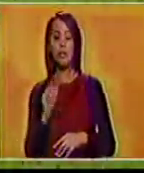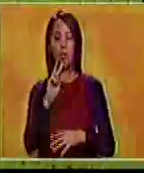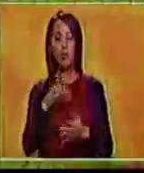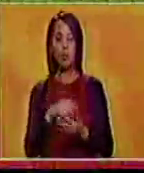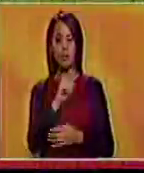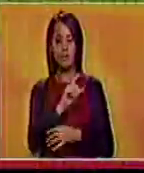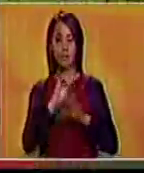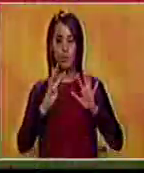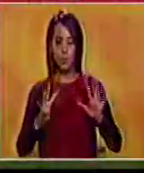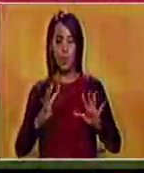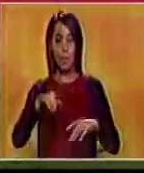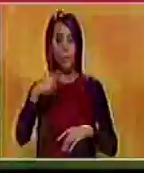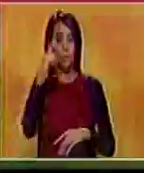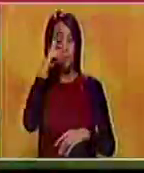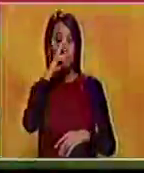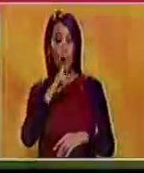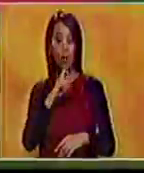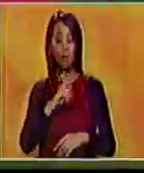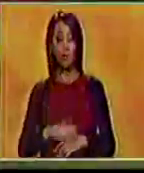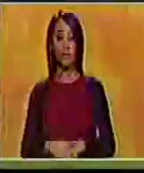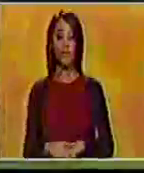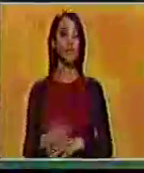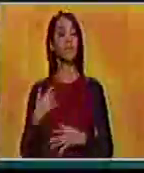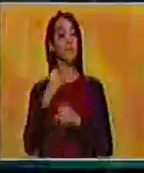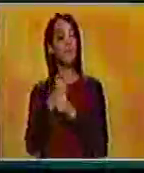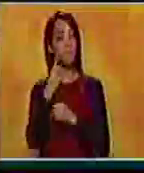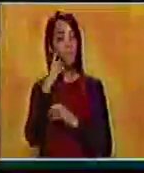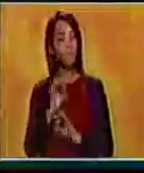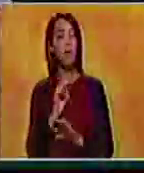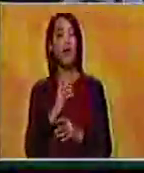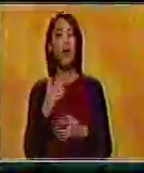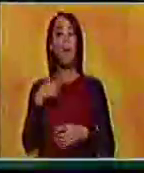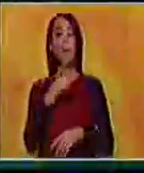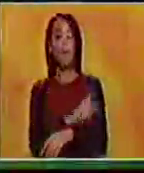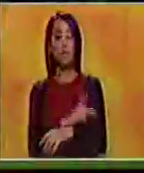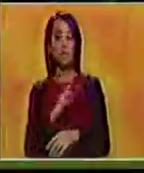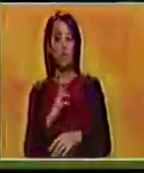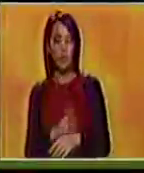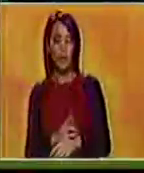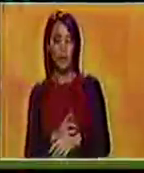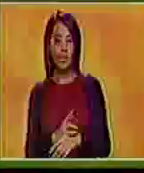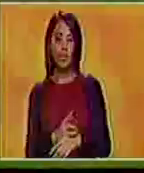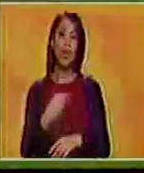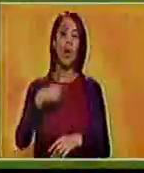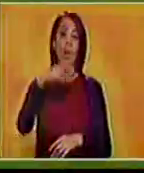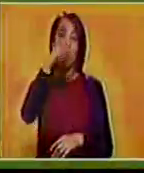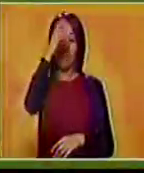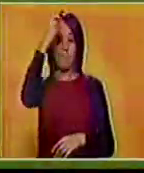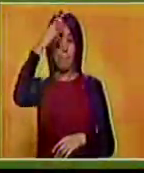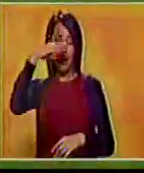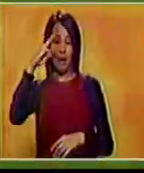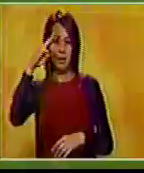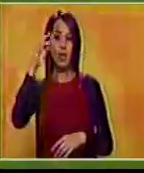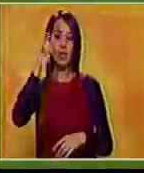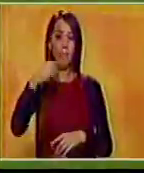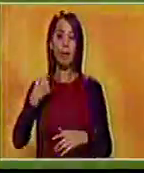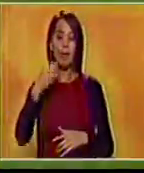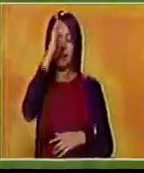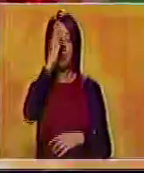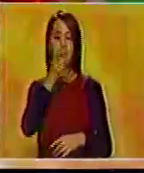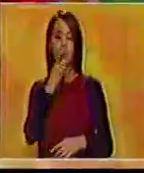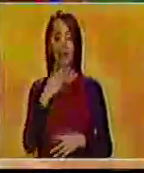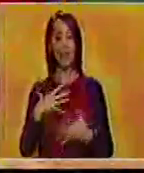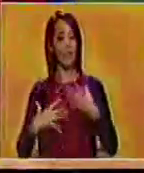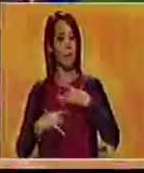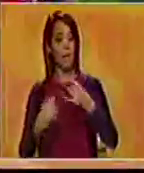2019. Para los próximos años se tiene previsto que los torneos se disputen en Puerto Rico, México y República Dominicana. Por su parte, Cuba expresó que tiene interés